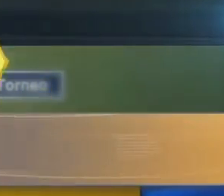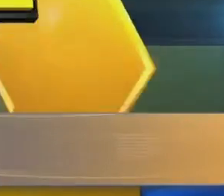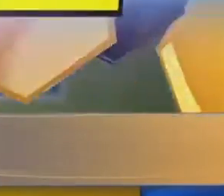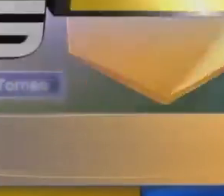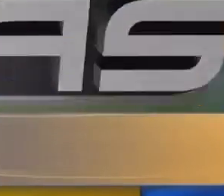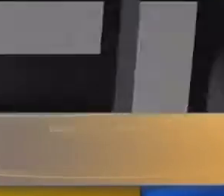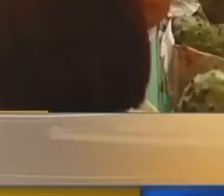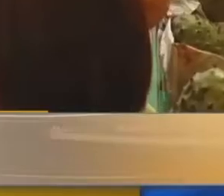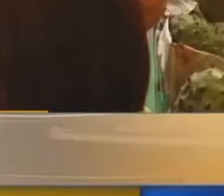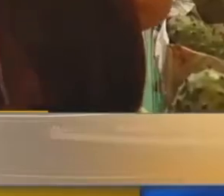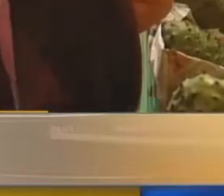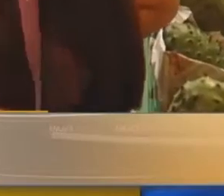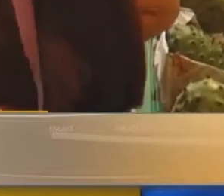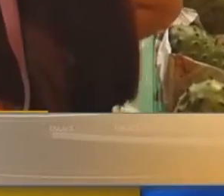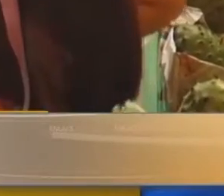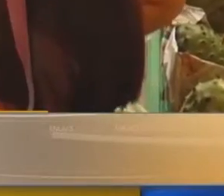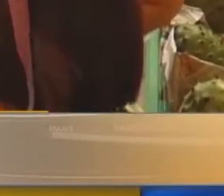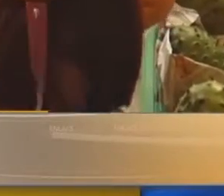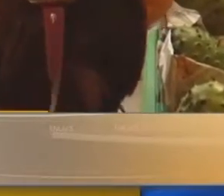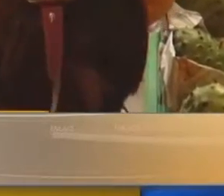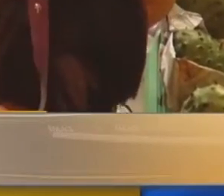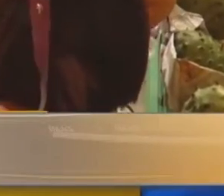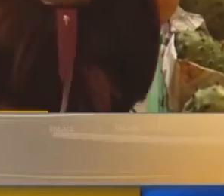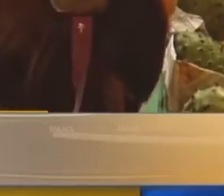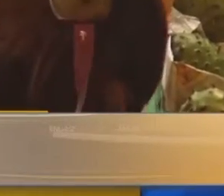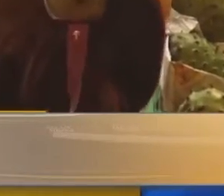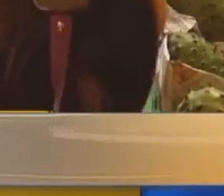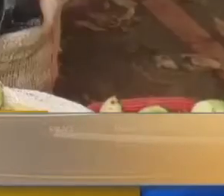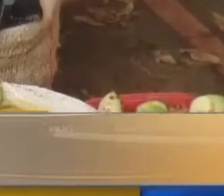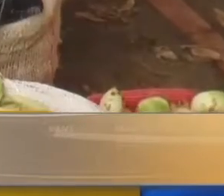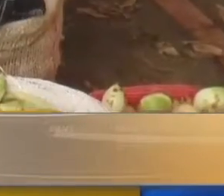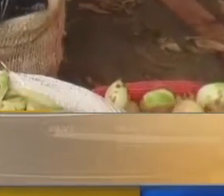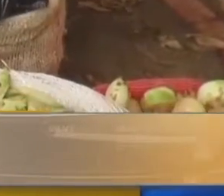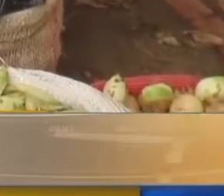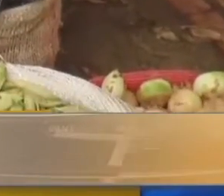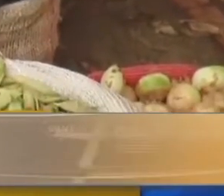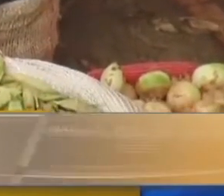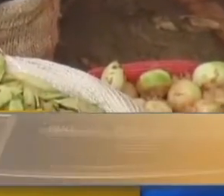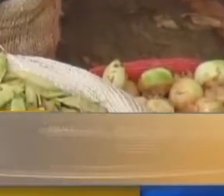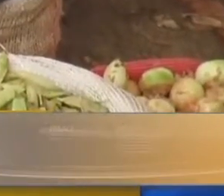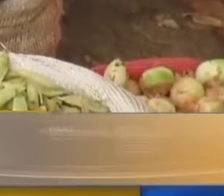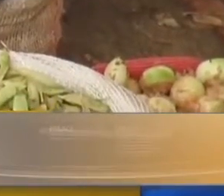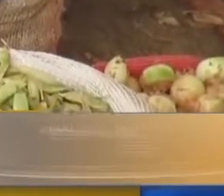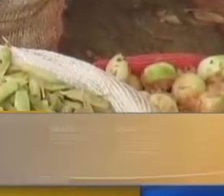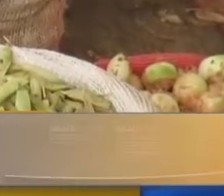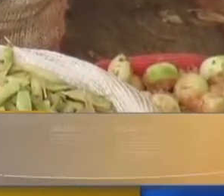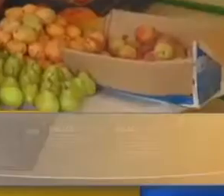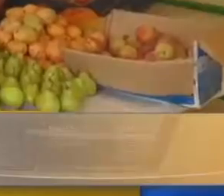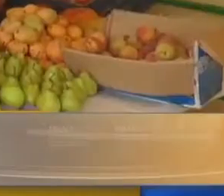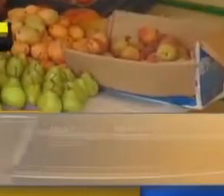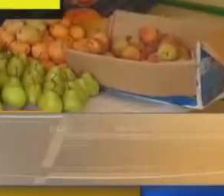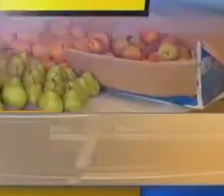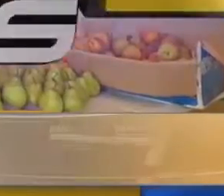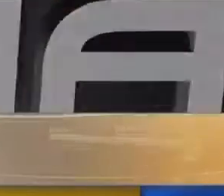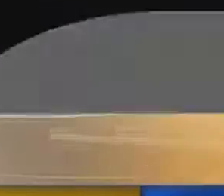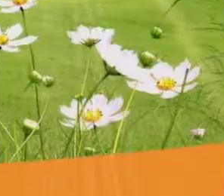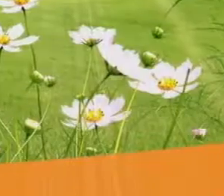7:30 de la noche. Y en La Mira, nuevo mercado campesino tendrá lugar este viernes en el Centro Popular Comercial, liderado por